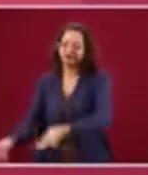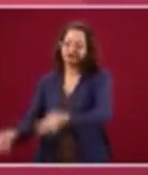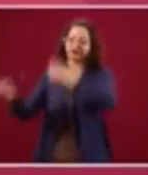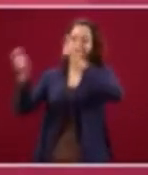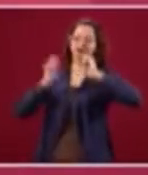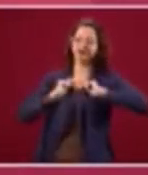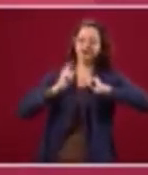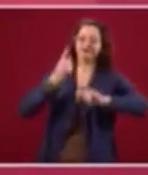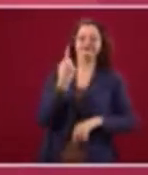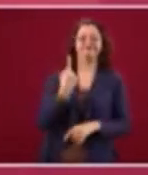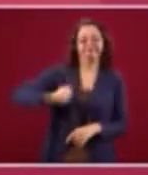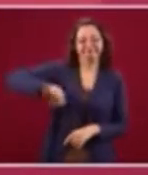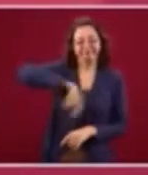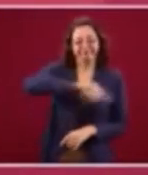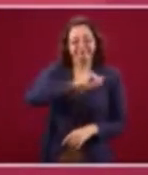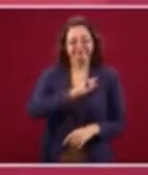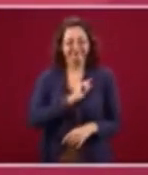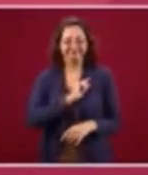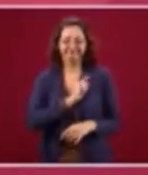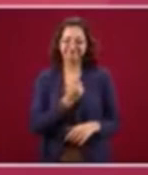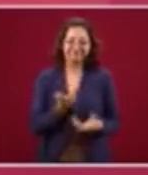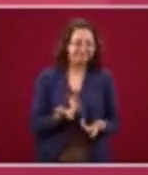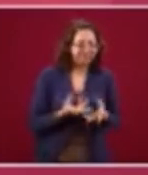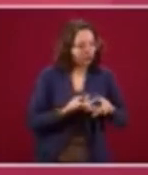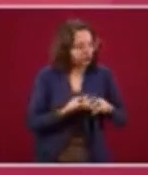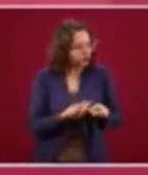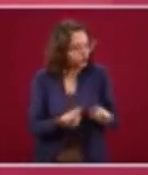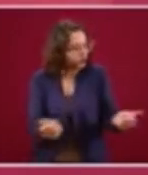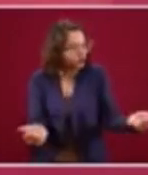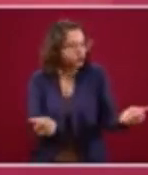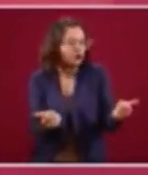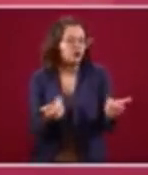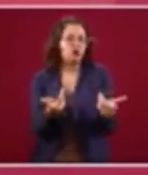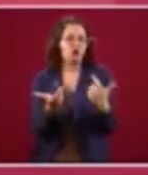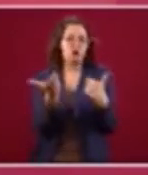buscando una solución, una salida.